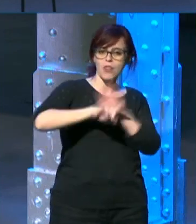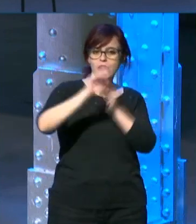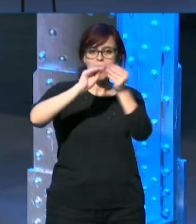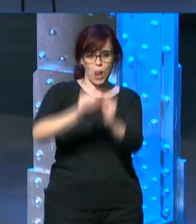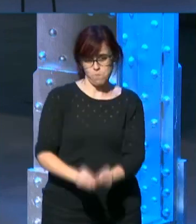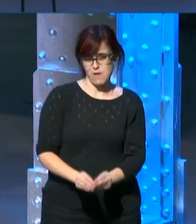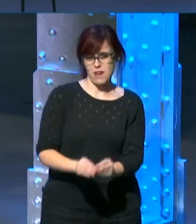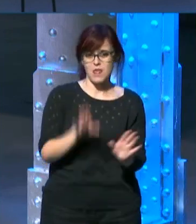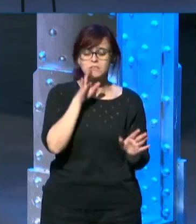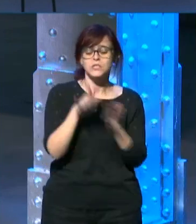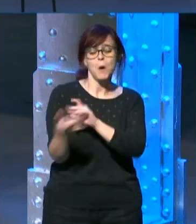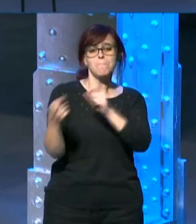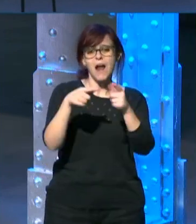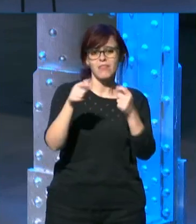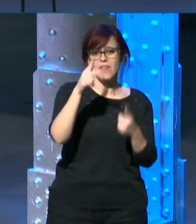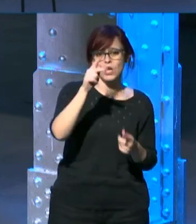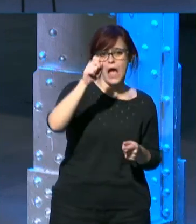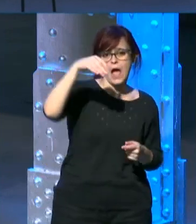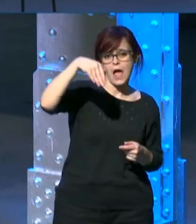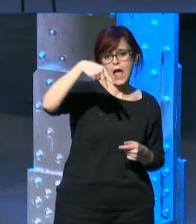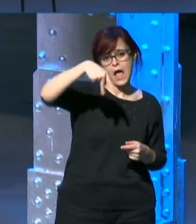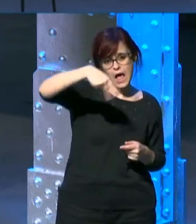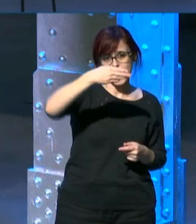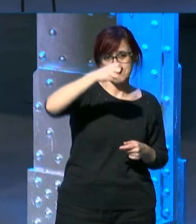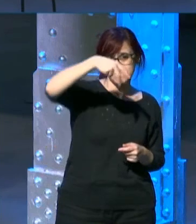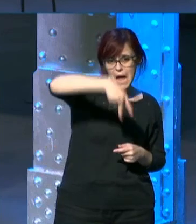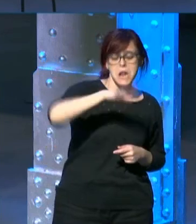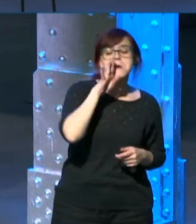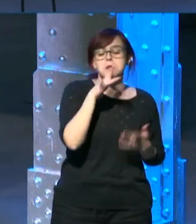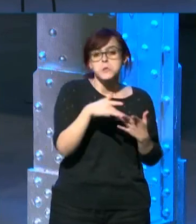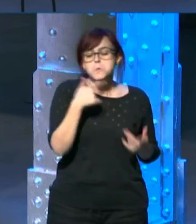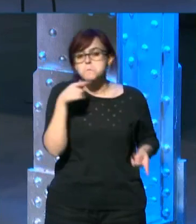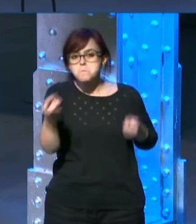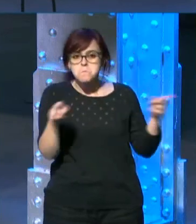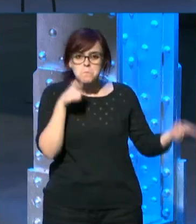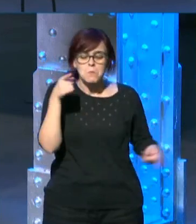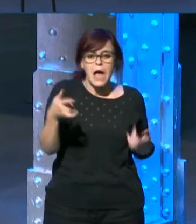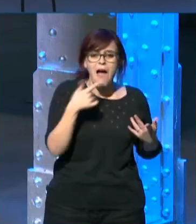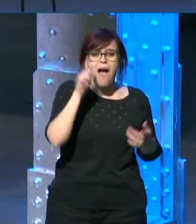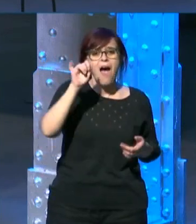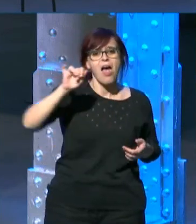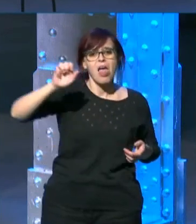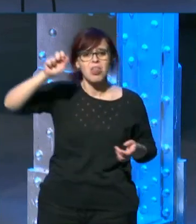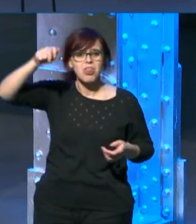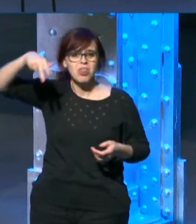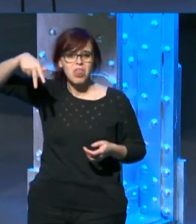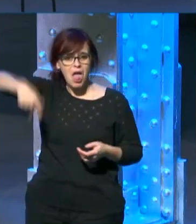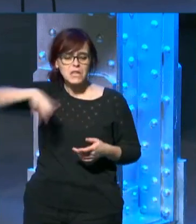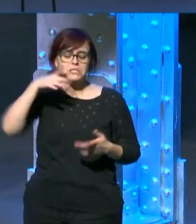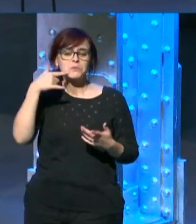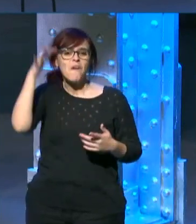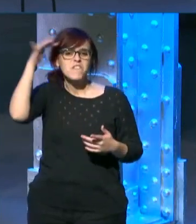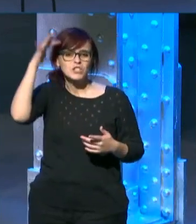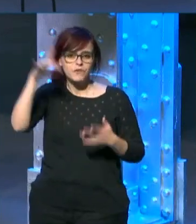especie de Kanban, normalmente. Yo tiendo a ver a Agile como una filosofía. Lean yo creo